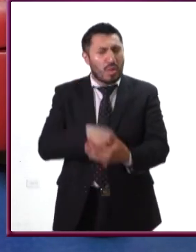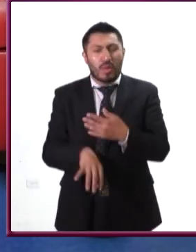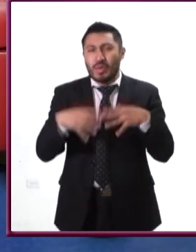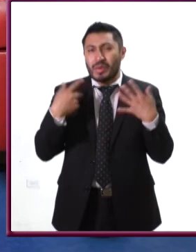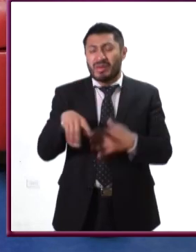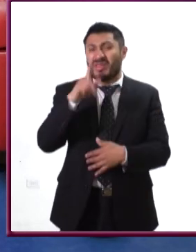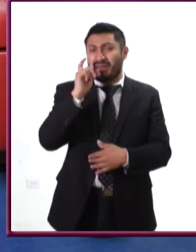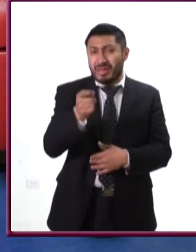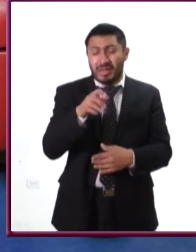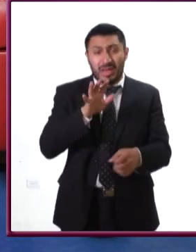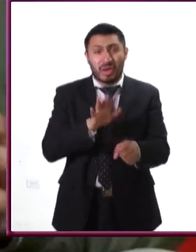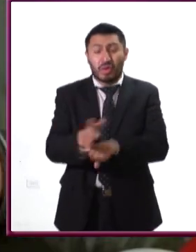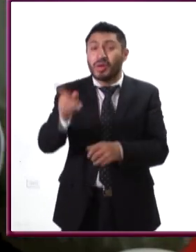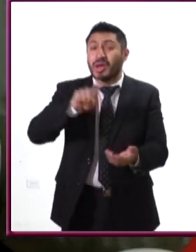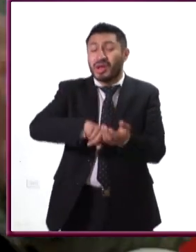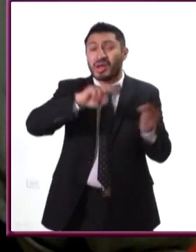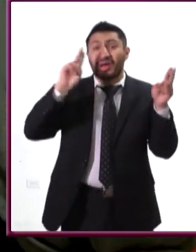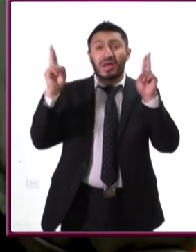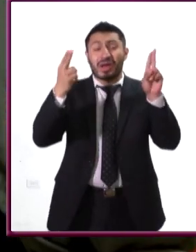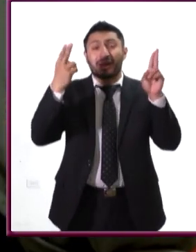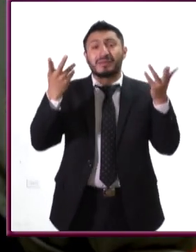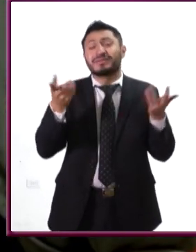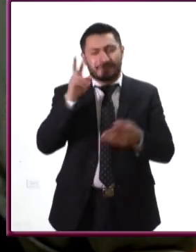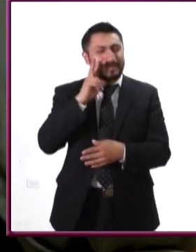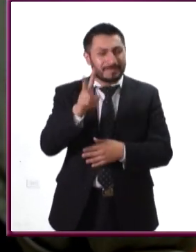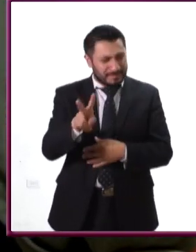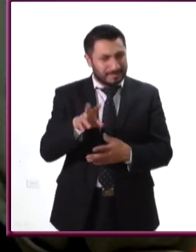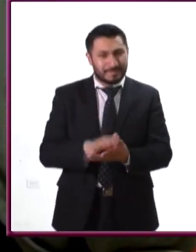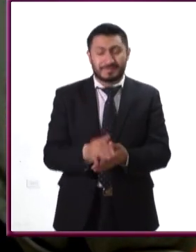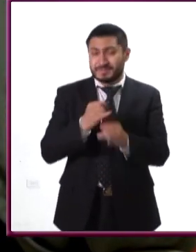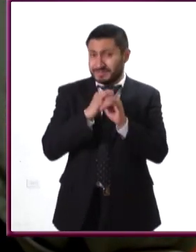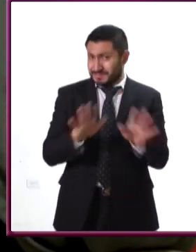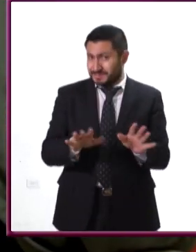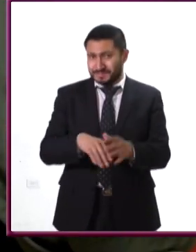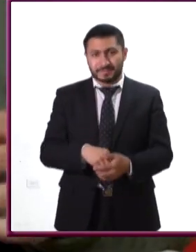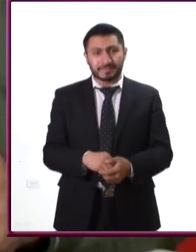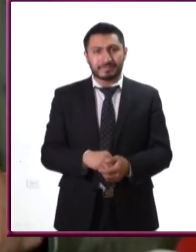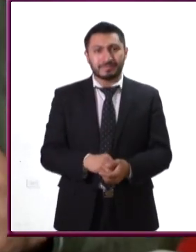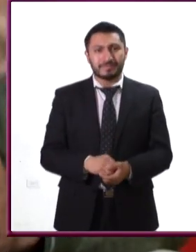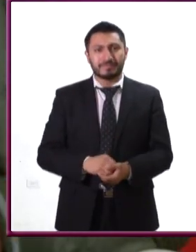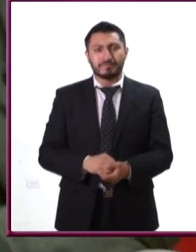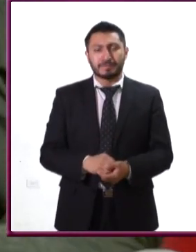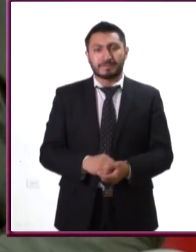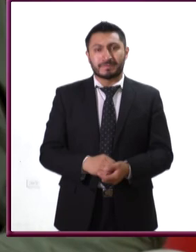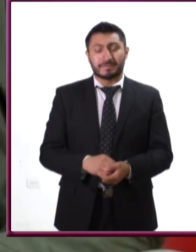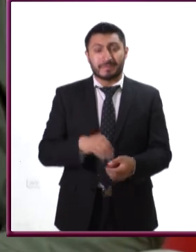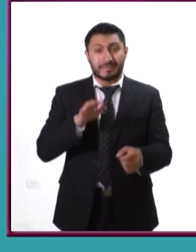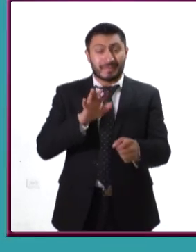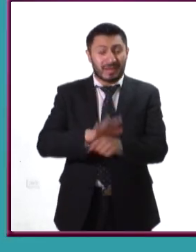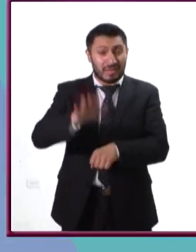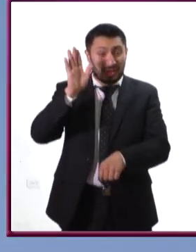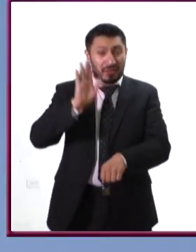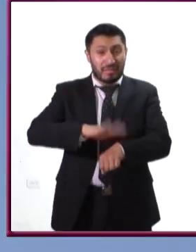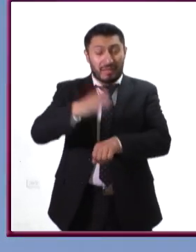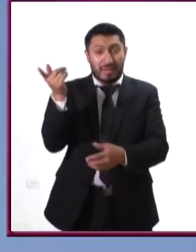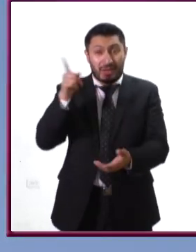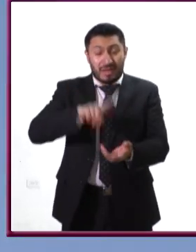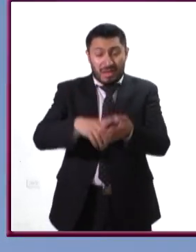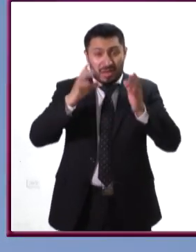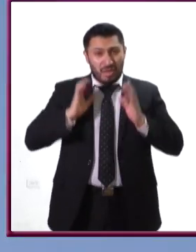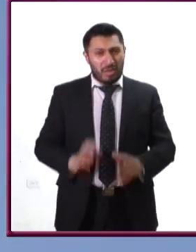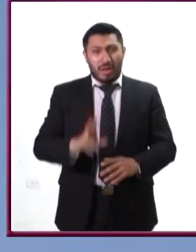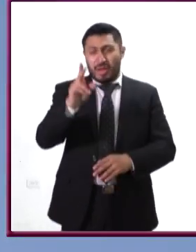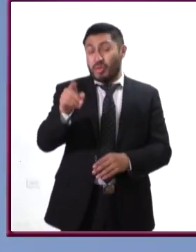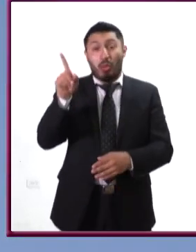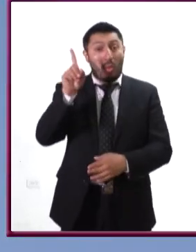modo una pregunta profunda. ¿De qué está hecho el universo? Mira, vamos a ver esta información. Lo que